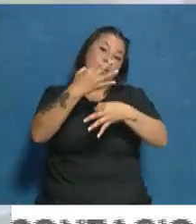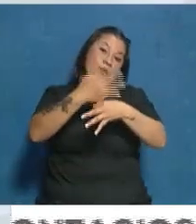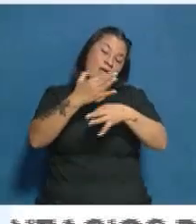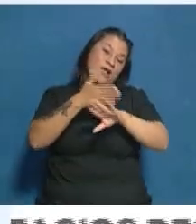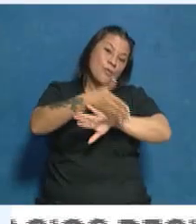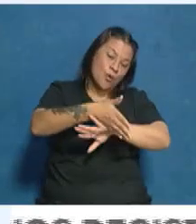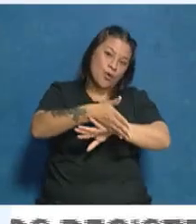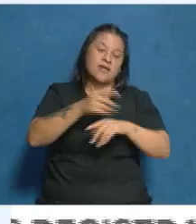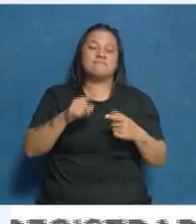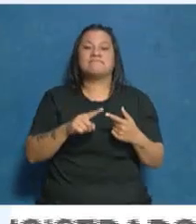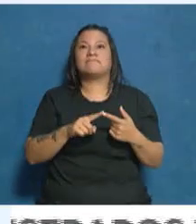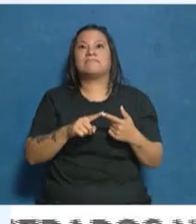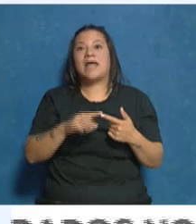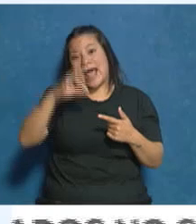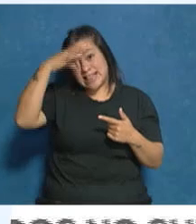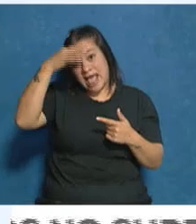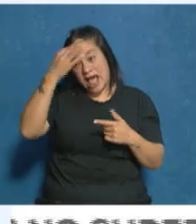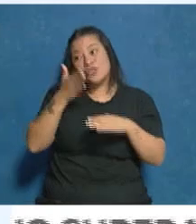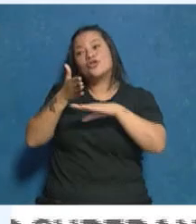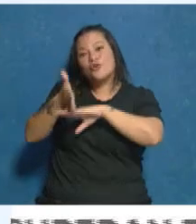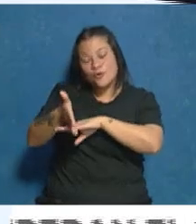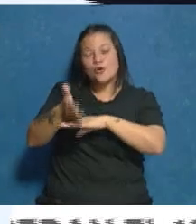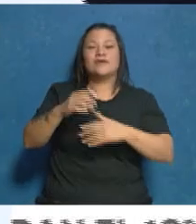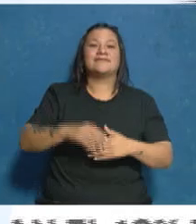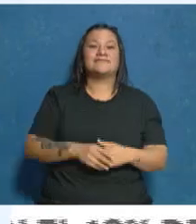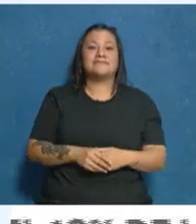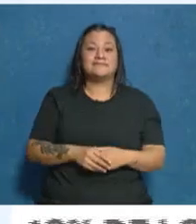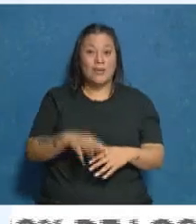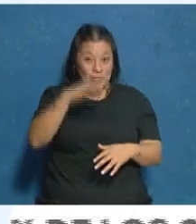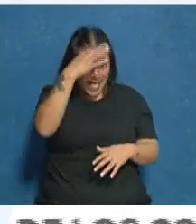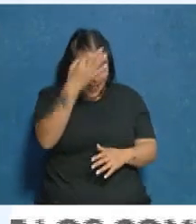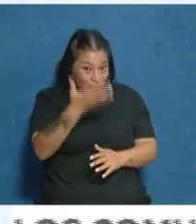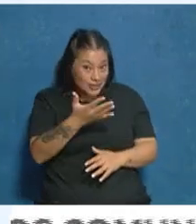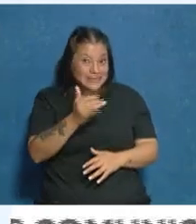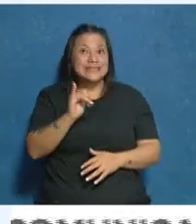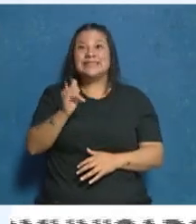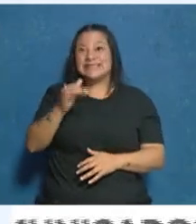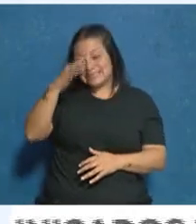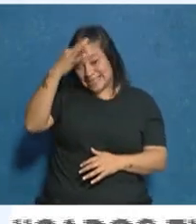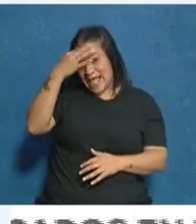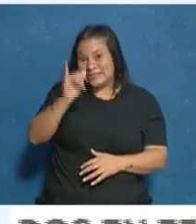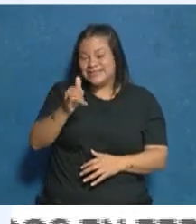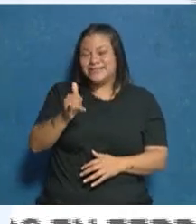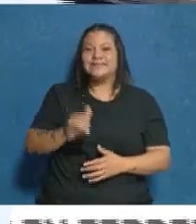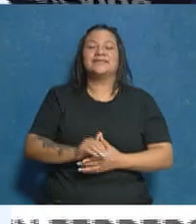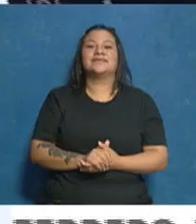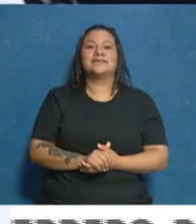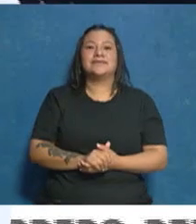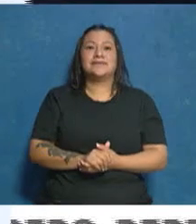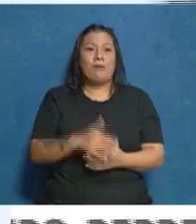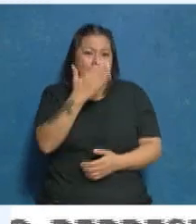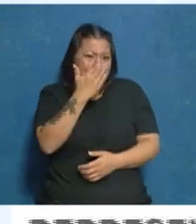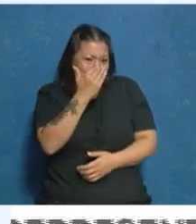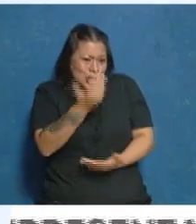y voy al teatro. ¿Haces teatro? Hago teatro. ¿Sos un